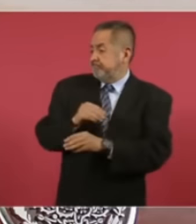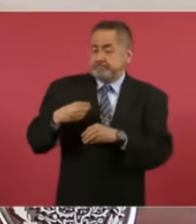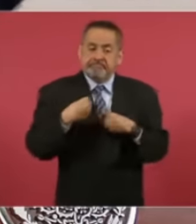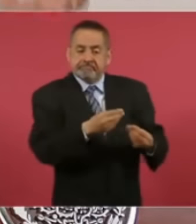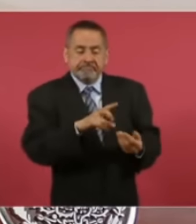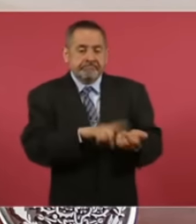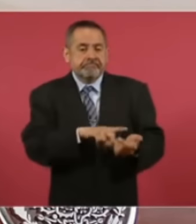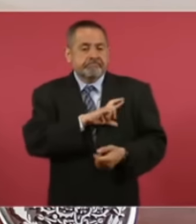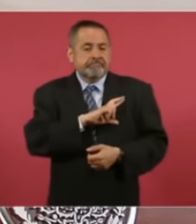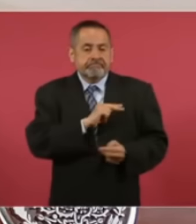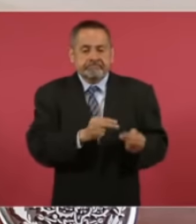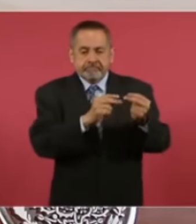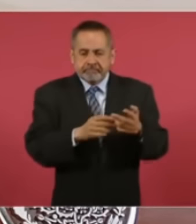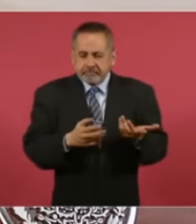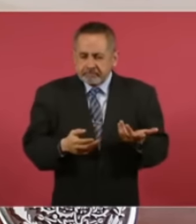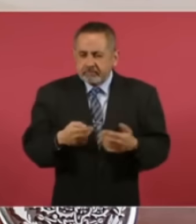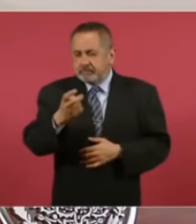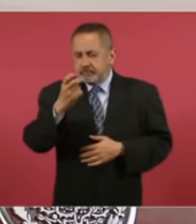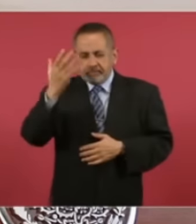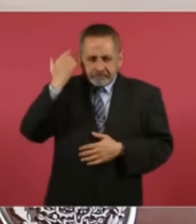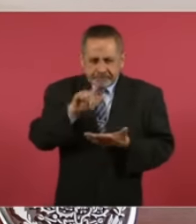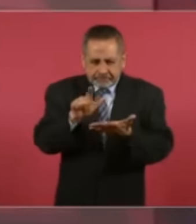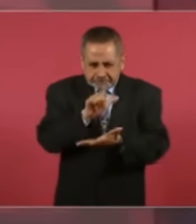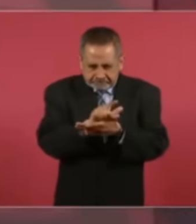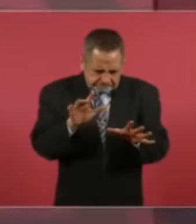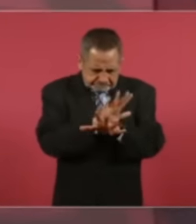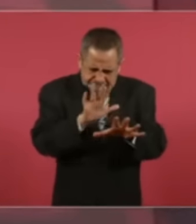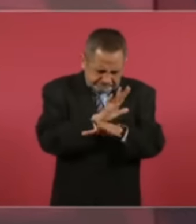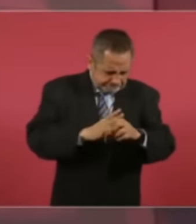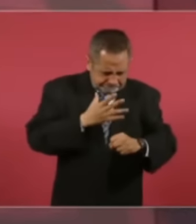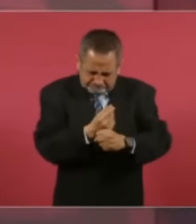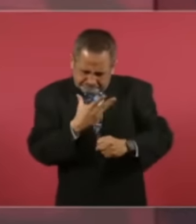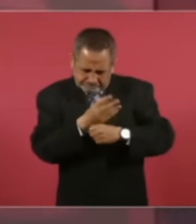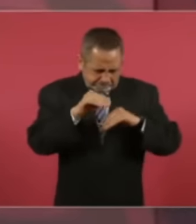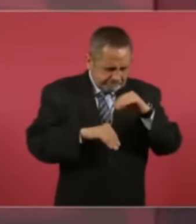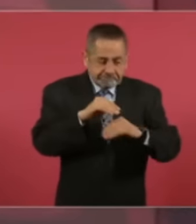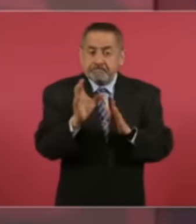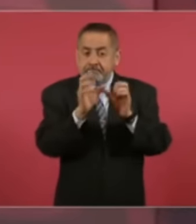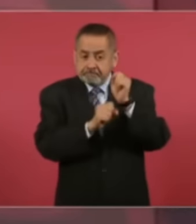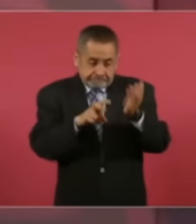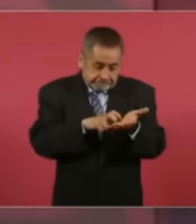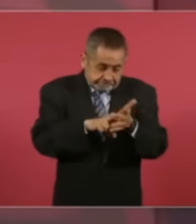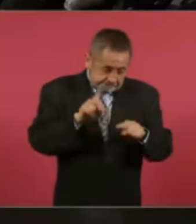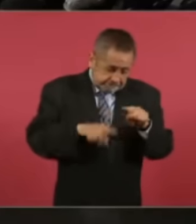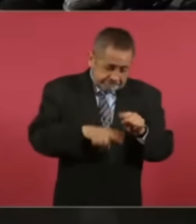Entonces, hicieron todas las reformas que necesitaban a la Constitución.